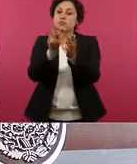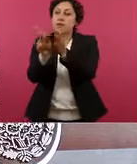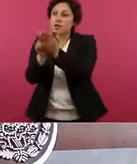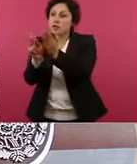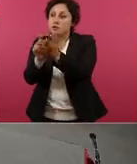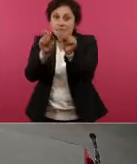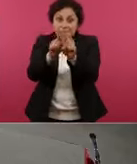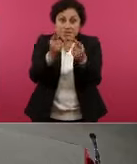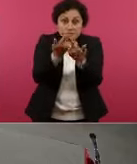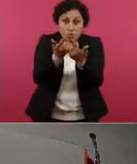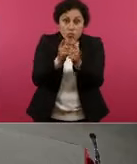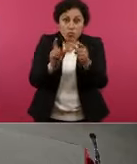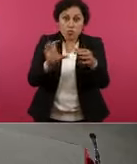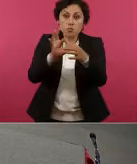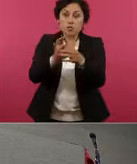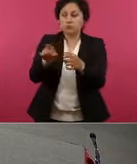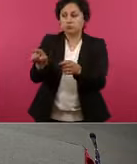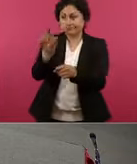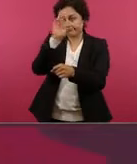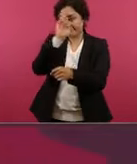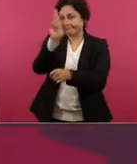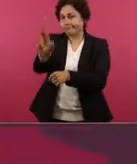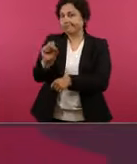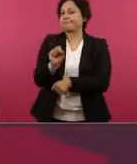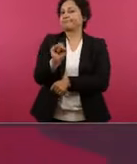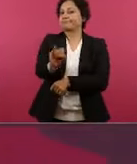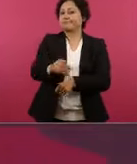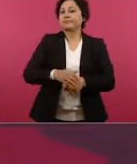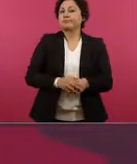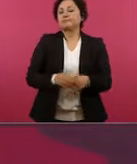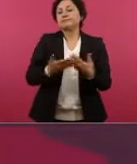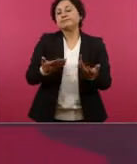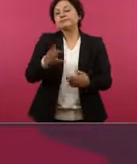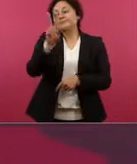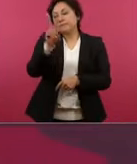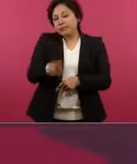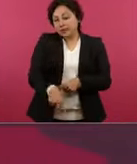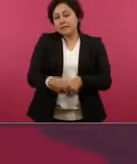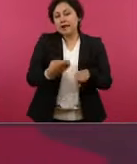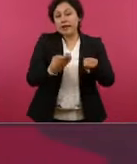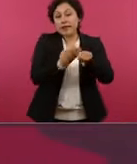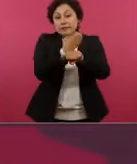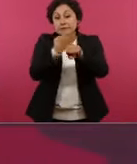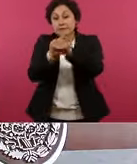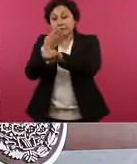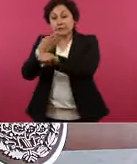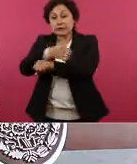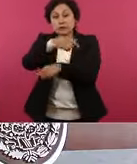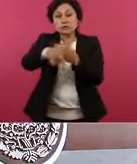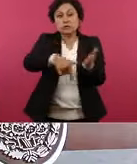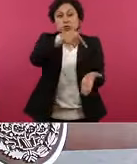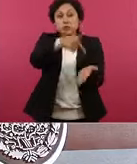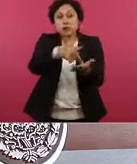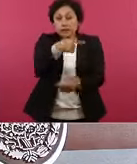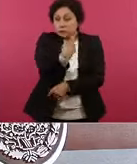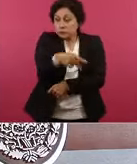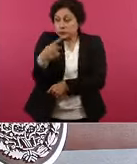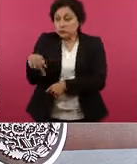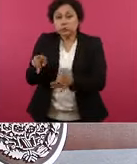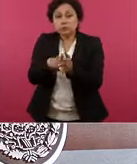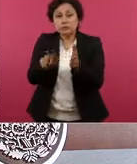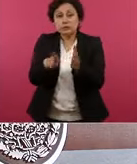merecen nuestro respeto. La prensa regional, los medios regionales tienen otra lógica,